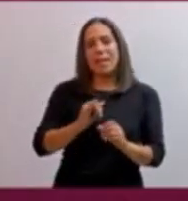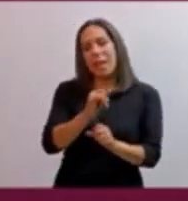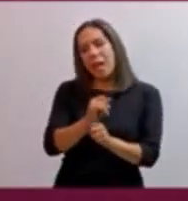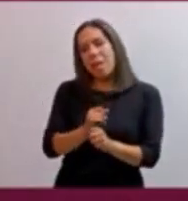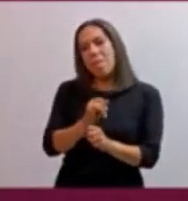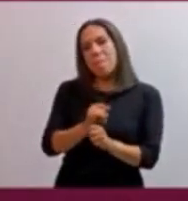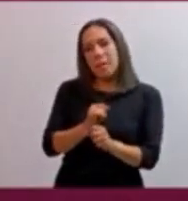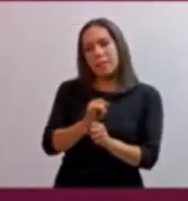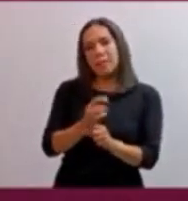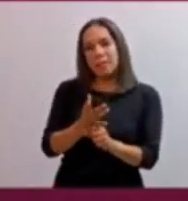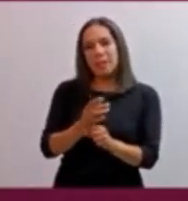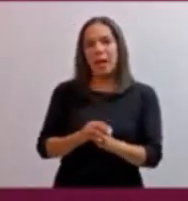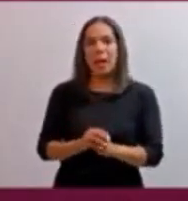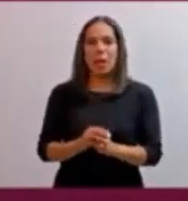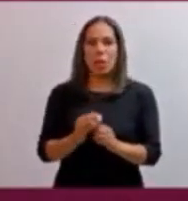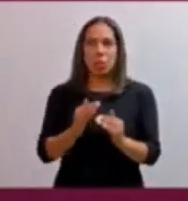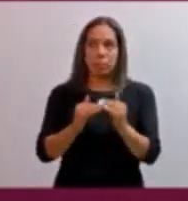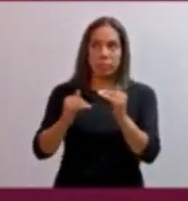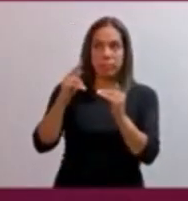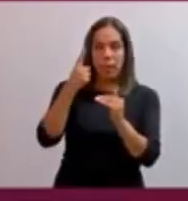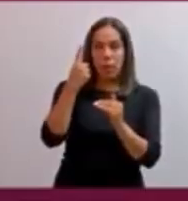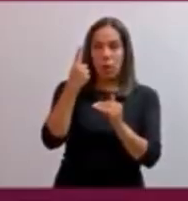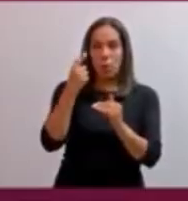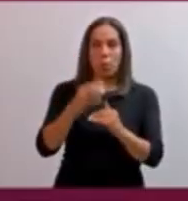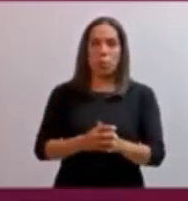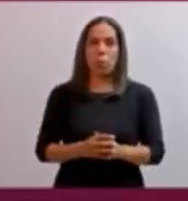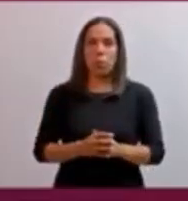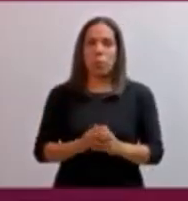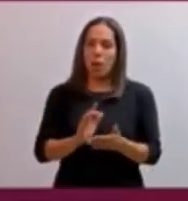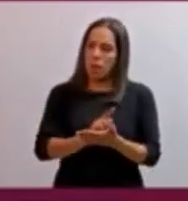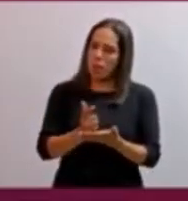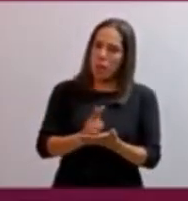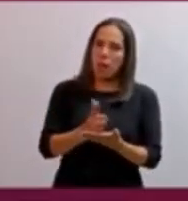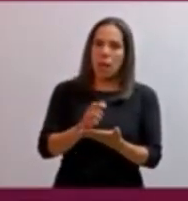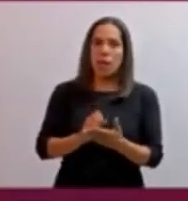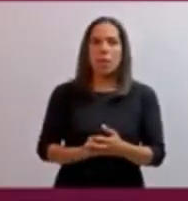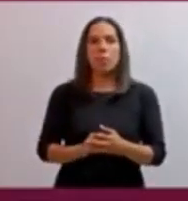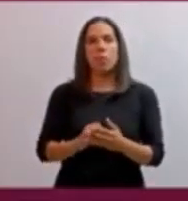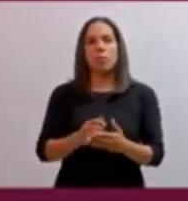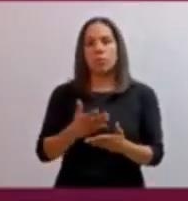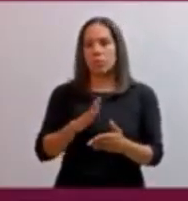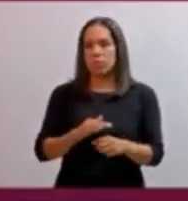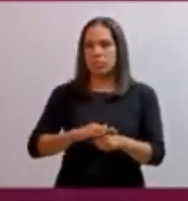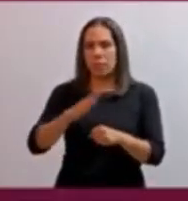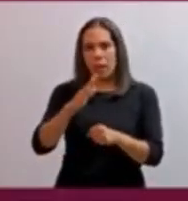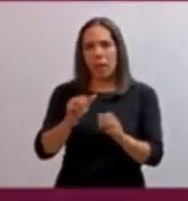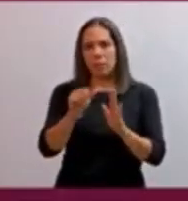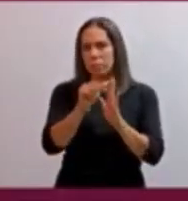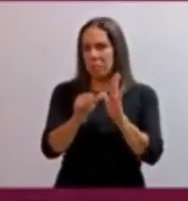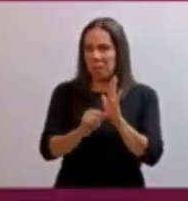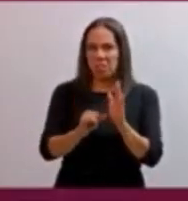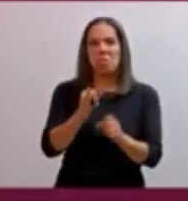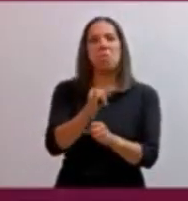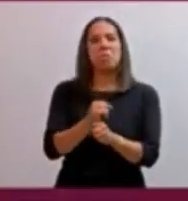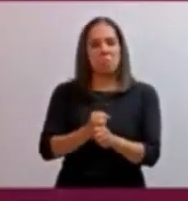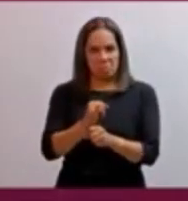Investigadoras e Investigadores Nivel 1. Autora y coautora de libros, capítulos de libros y artículos de investigación.